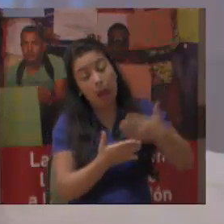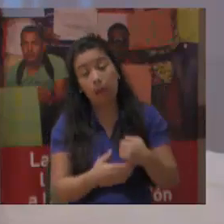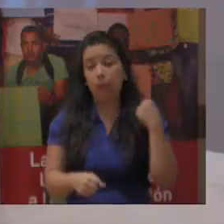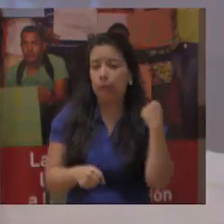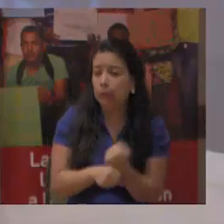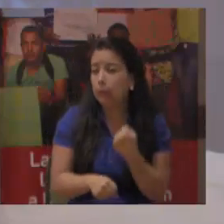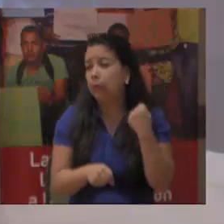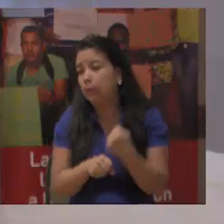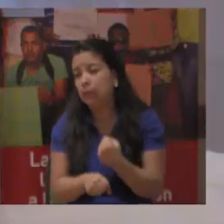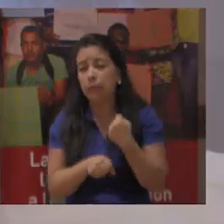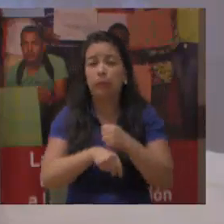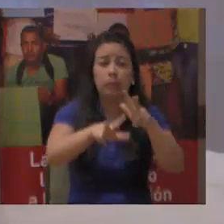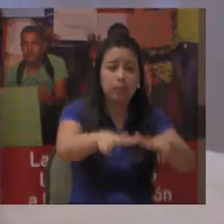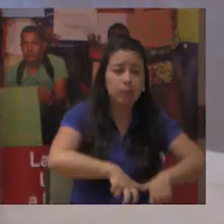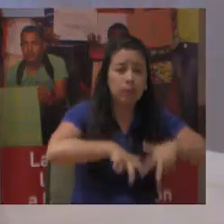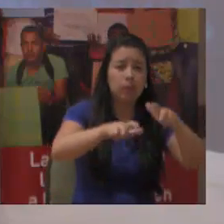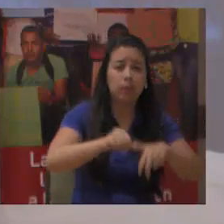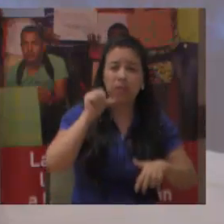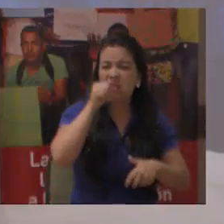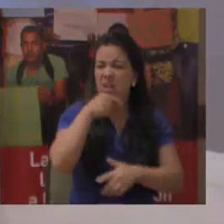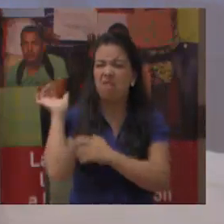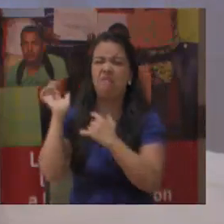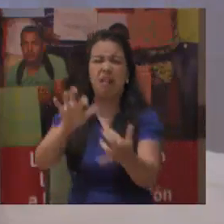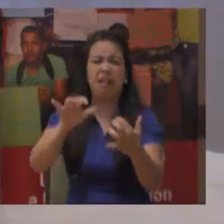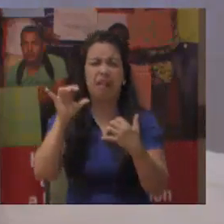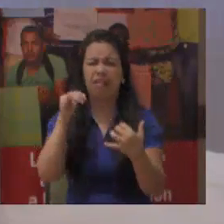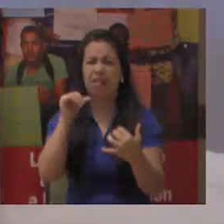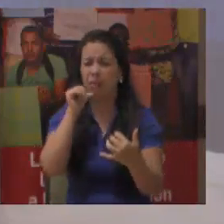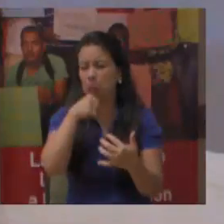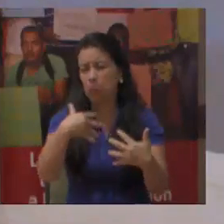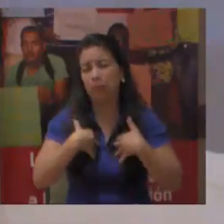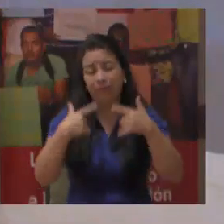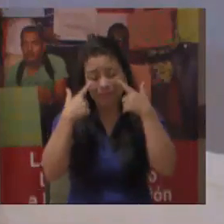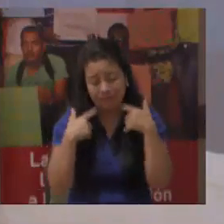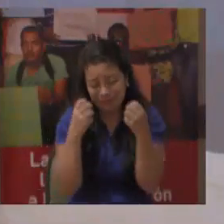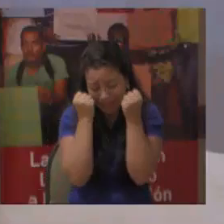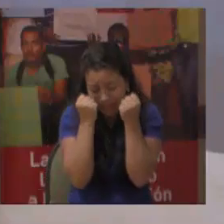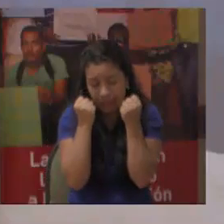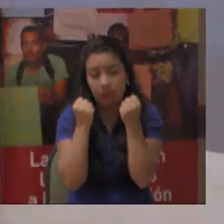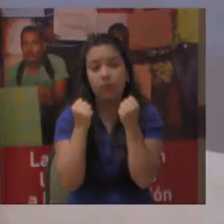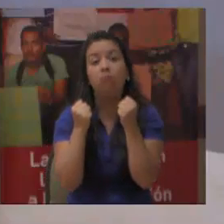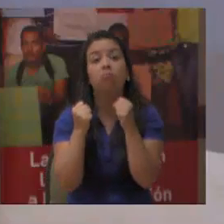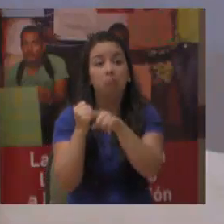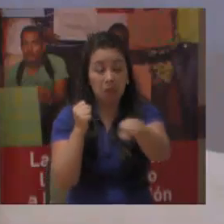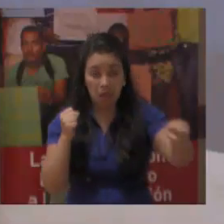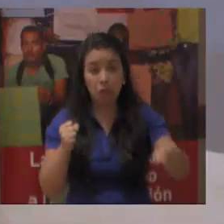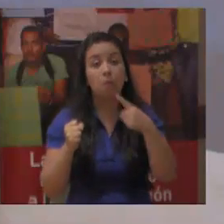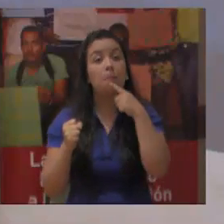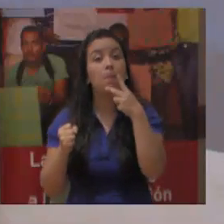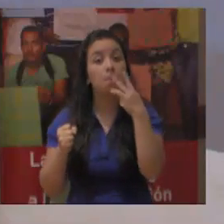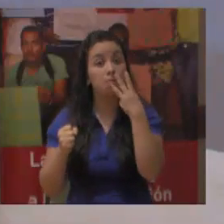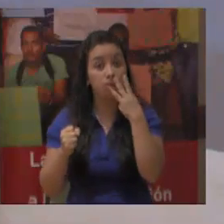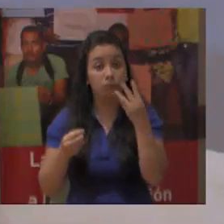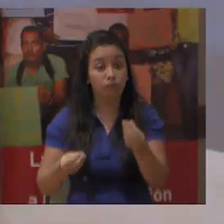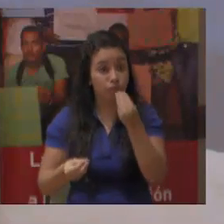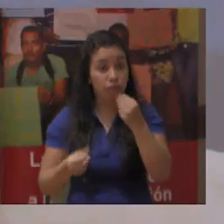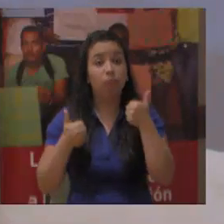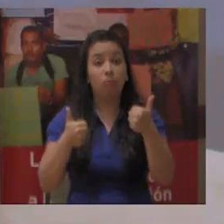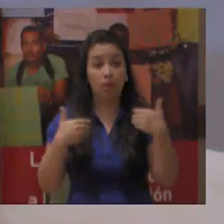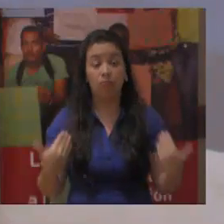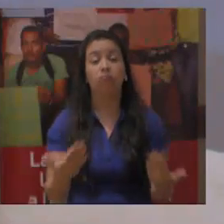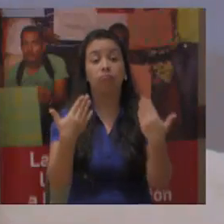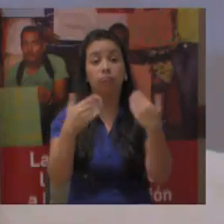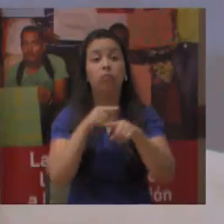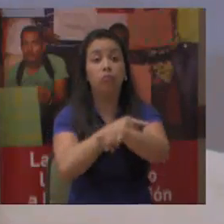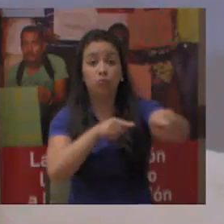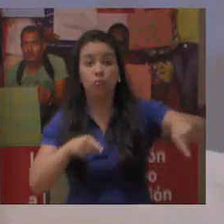soportando las peores tragedias que ha vivido este país, hoy en día todavía nos seguimos desayunando, almorzando y comiendo, producto del trabajo que ellos